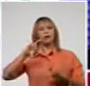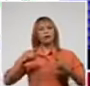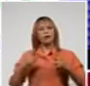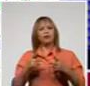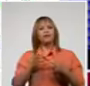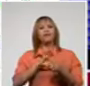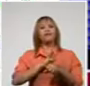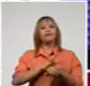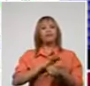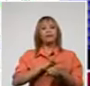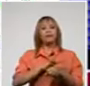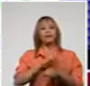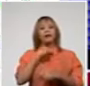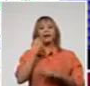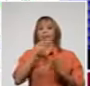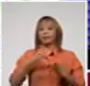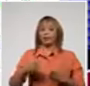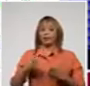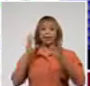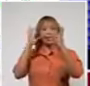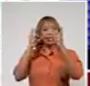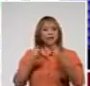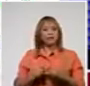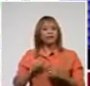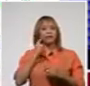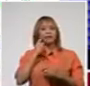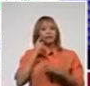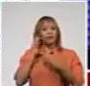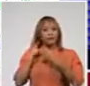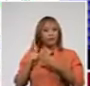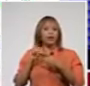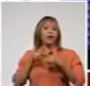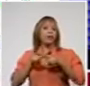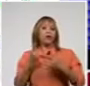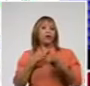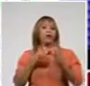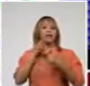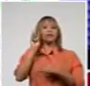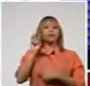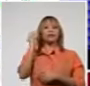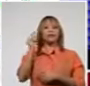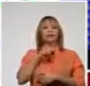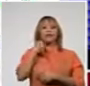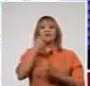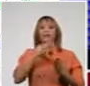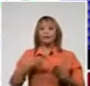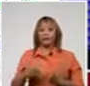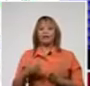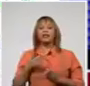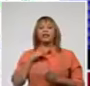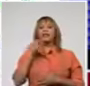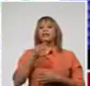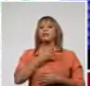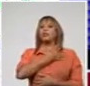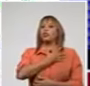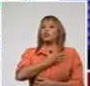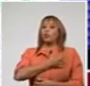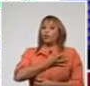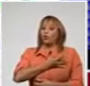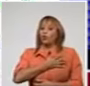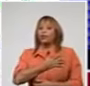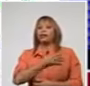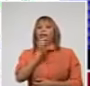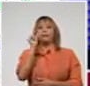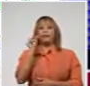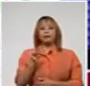enfermedad que mata. Las cifras de hoy lo están evidenciando, porque aunque decimos 3 personas fallecidas, estamos hablando hablando del dolor de 3 familias,